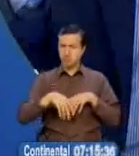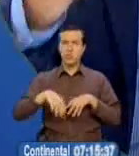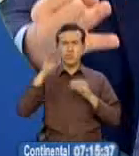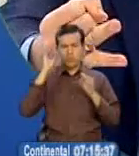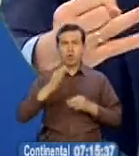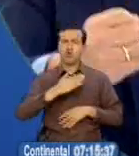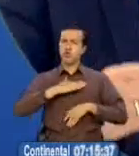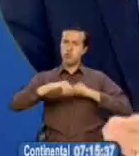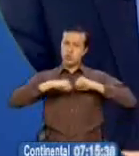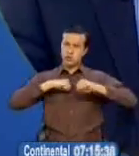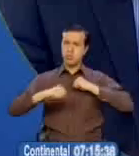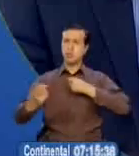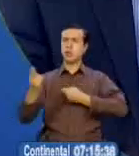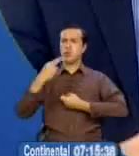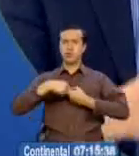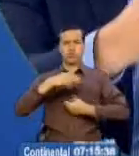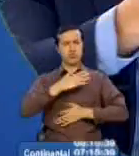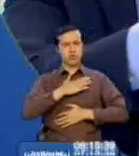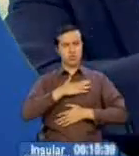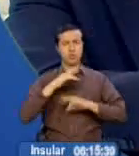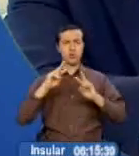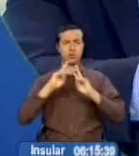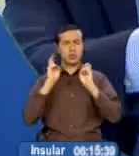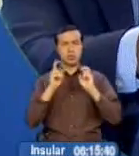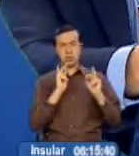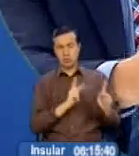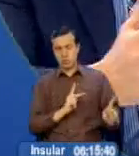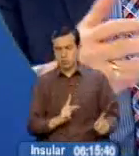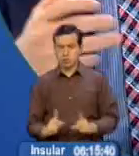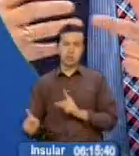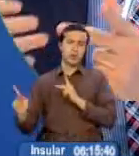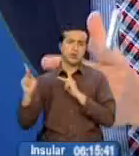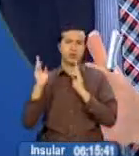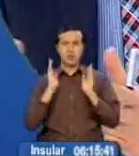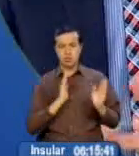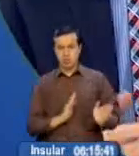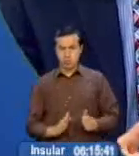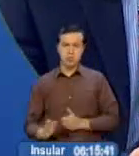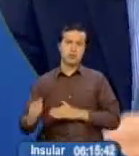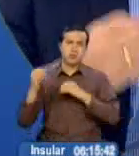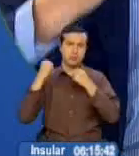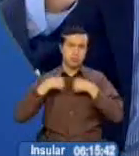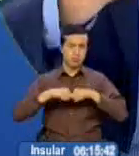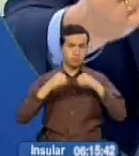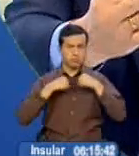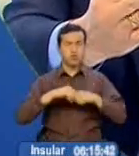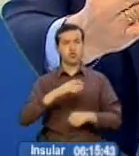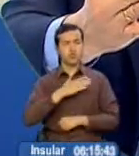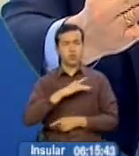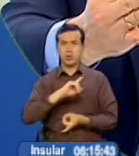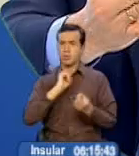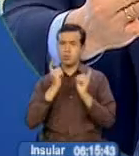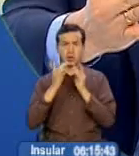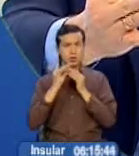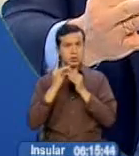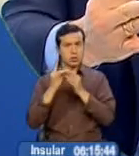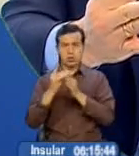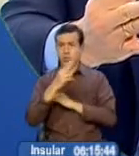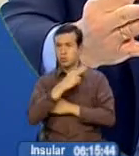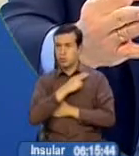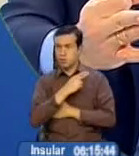tener una gestión participativa en términos de planificación, organización y ejecución, voy a cambiar la orientación